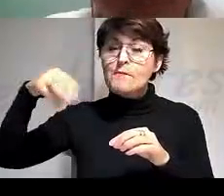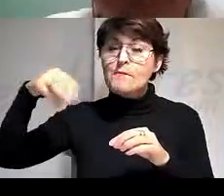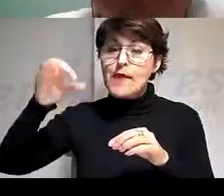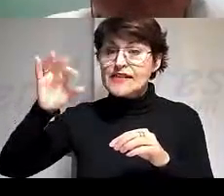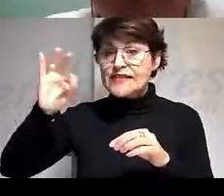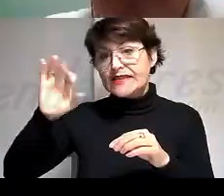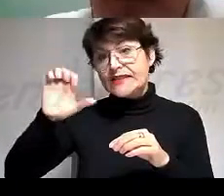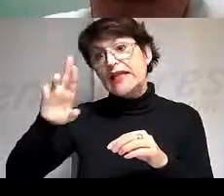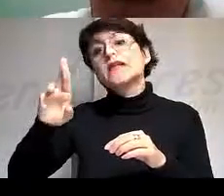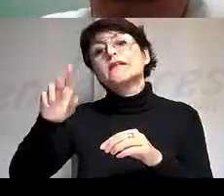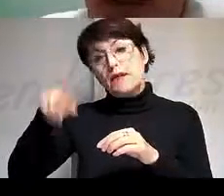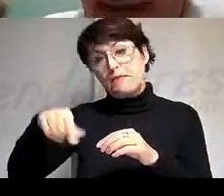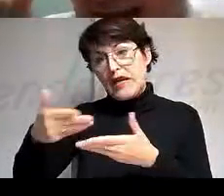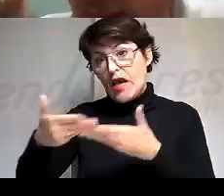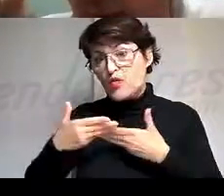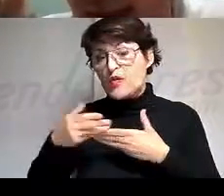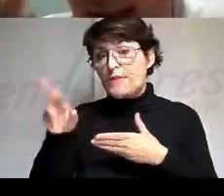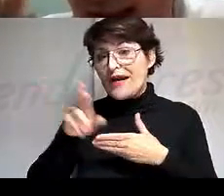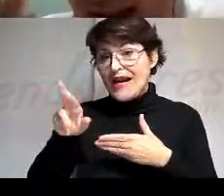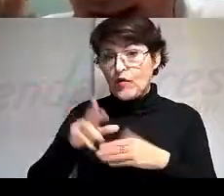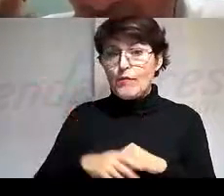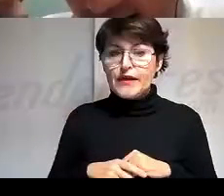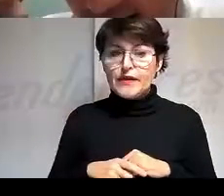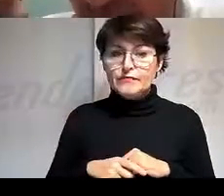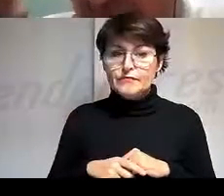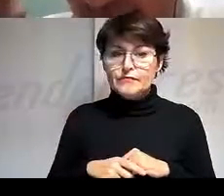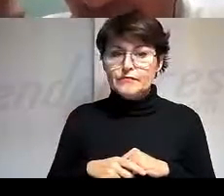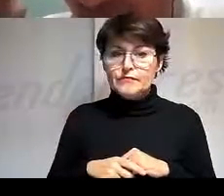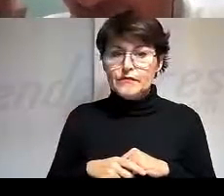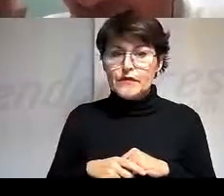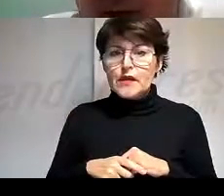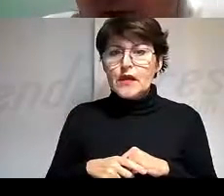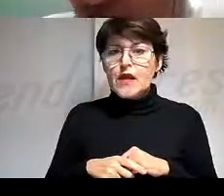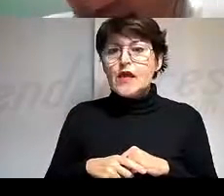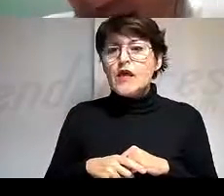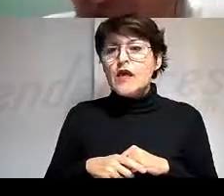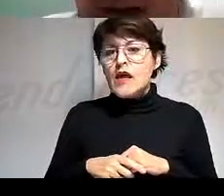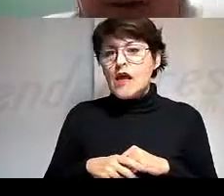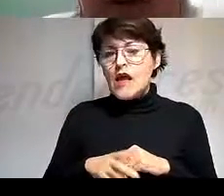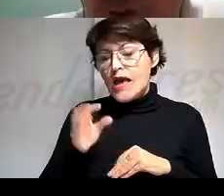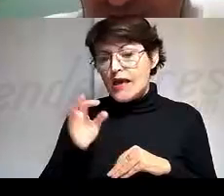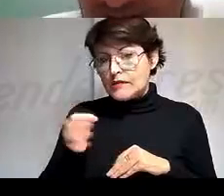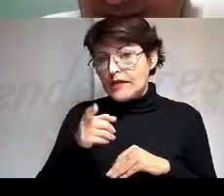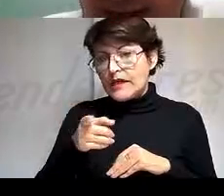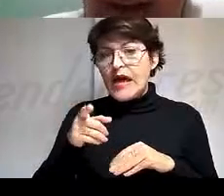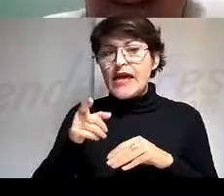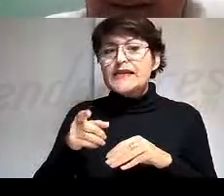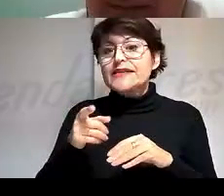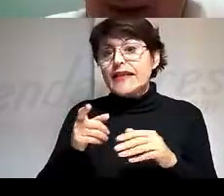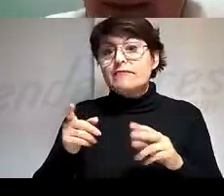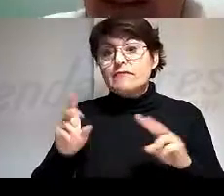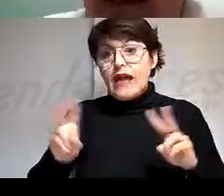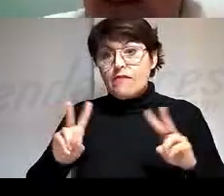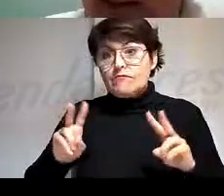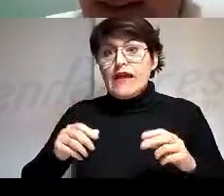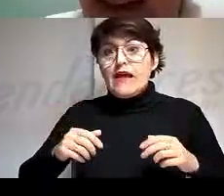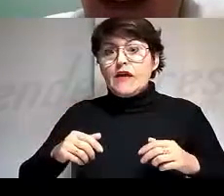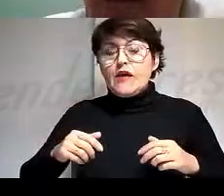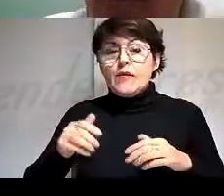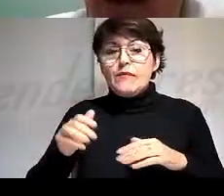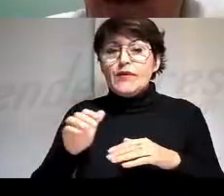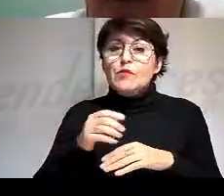físico. Vigilad porque la cafeína, la guaranina, la mateína, como queráis llamarlo, es un excitante. Es decir, si haces ejercicio a las